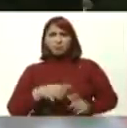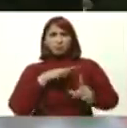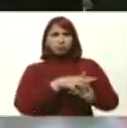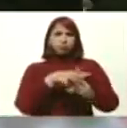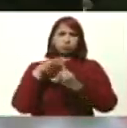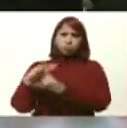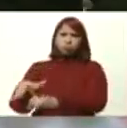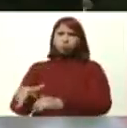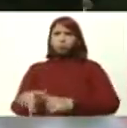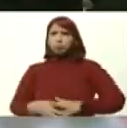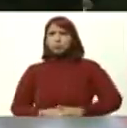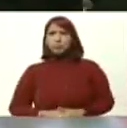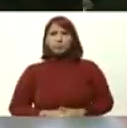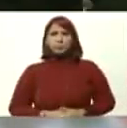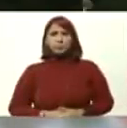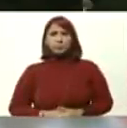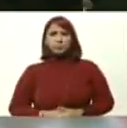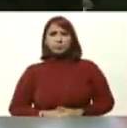discriminatoria,